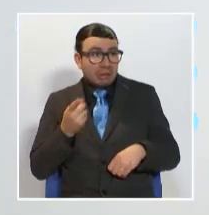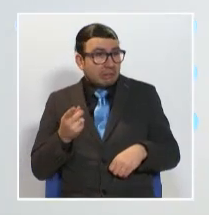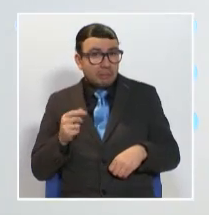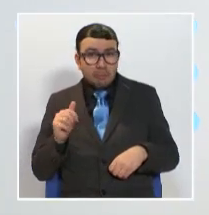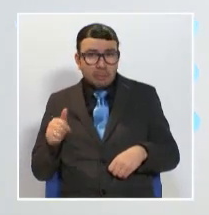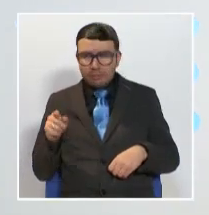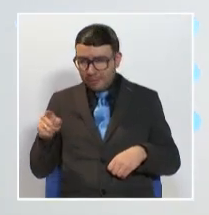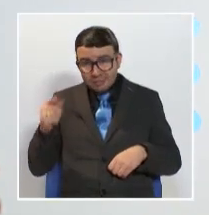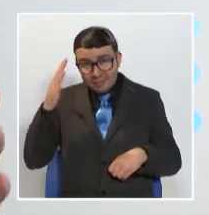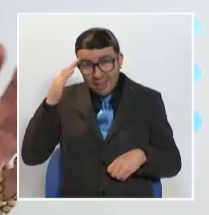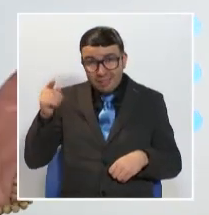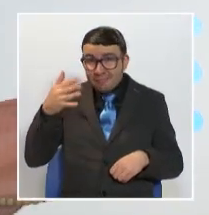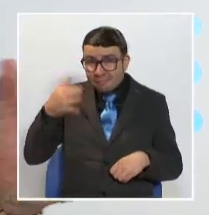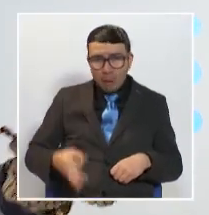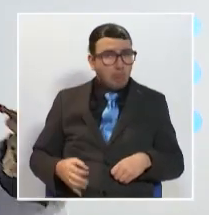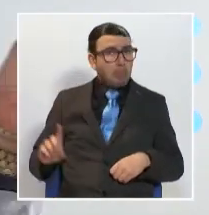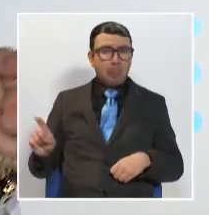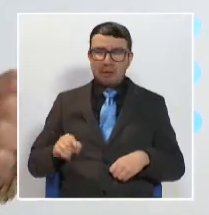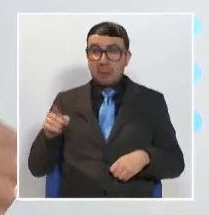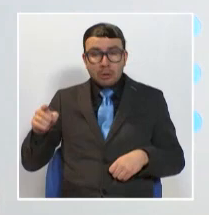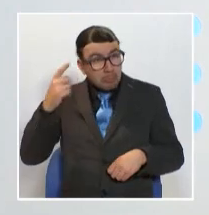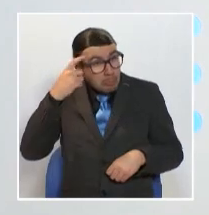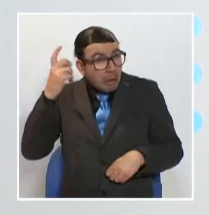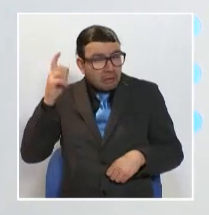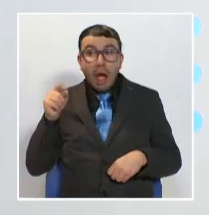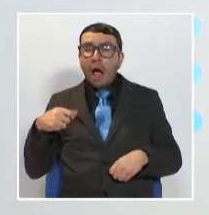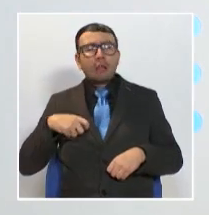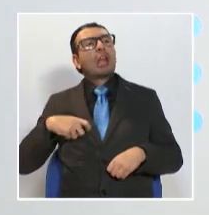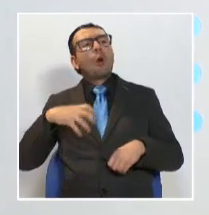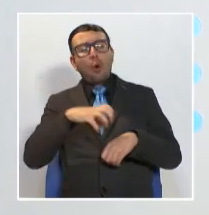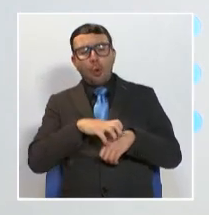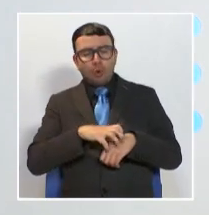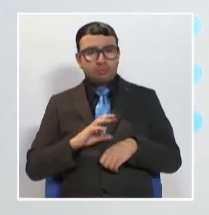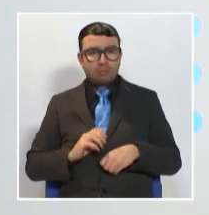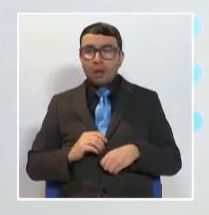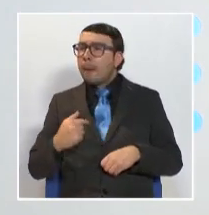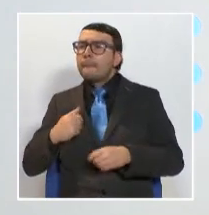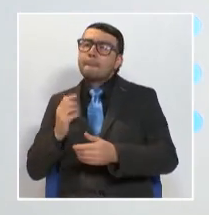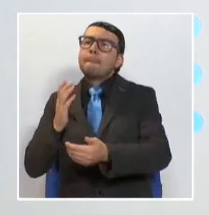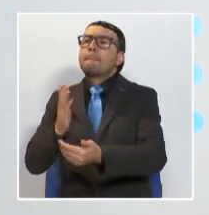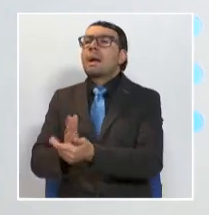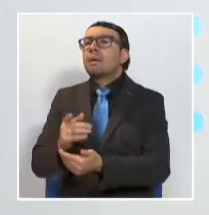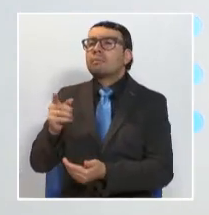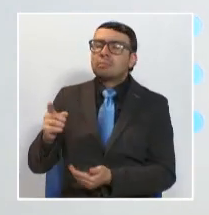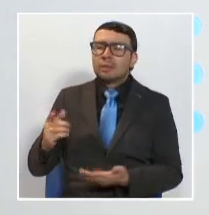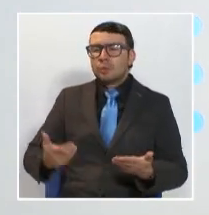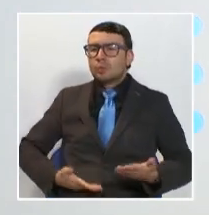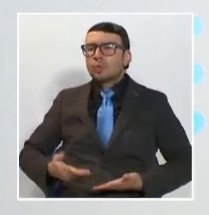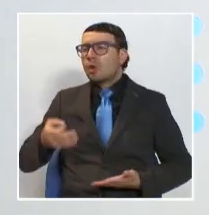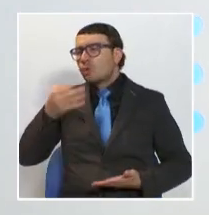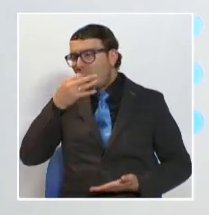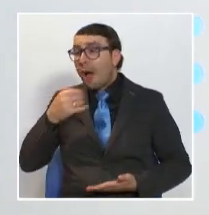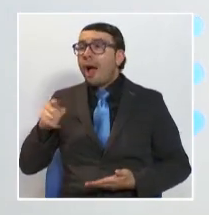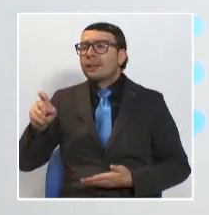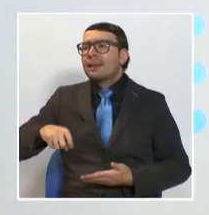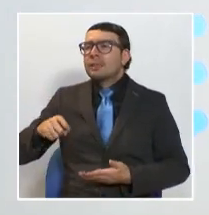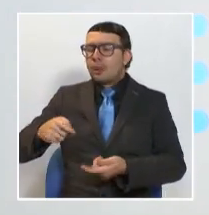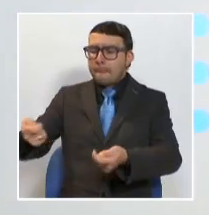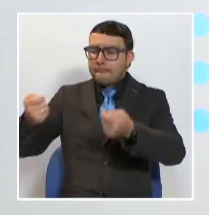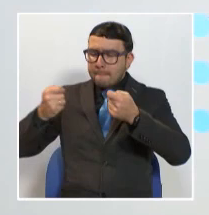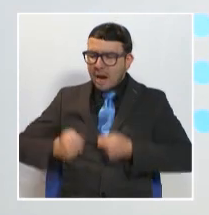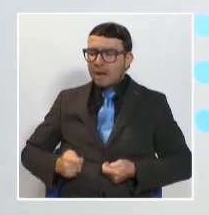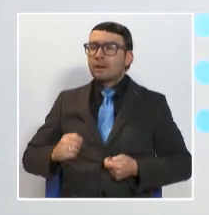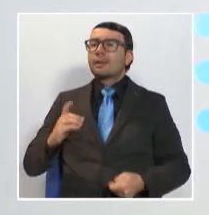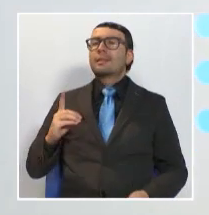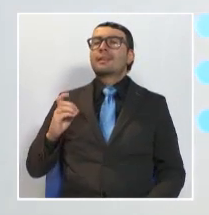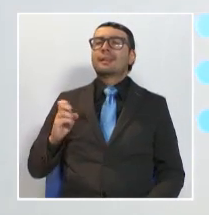diagnóstico y con ese mismo diagnóstico se van a una droguería. Mándeme algo para la dermatitis o mándeme algo para